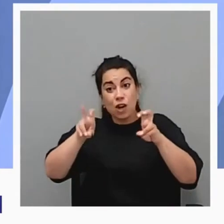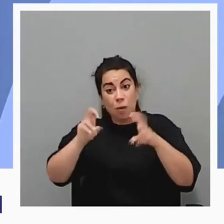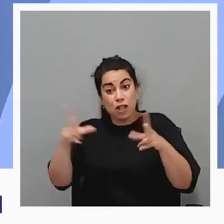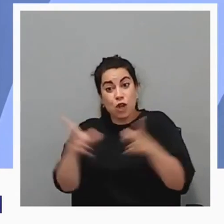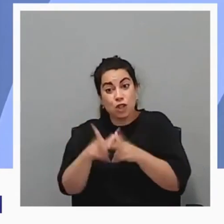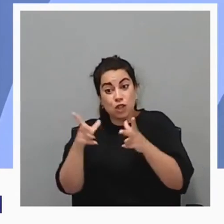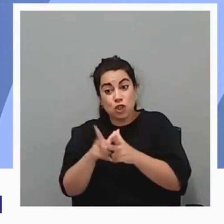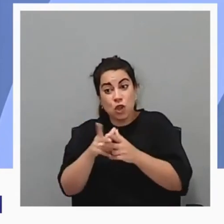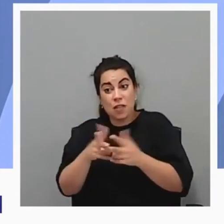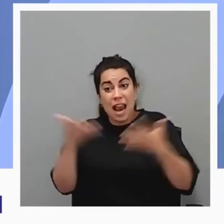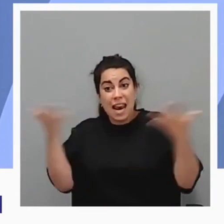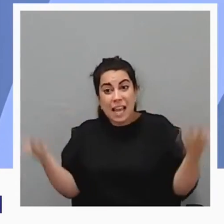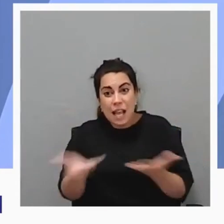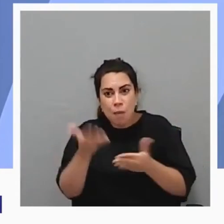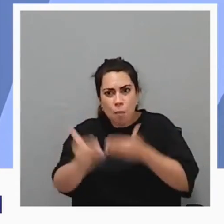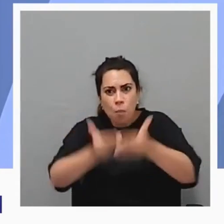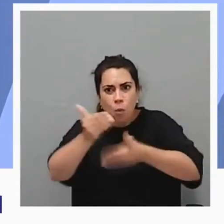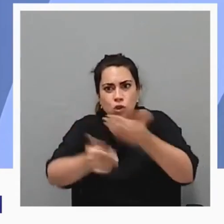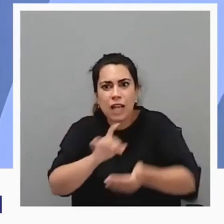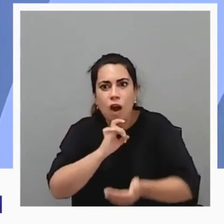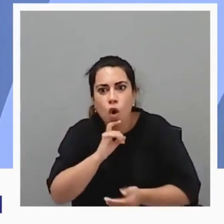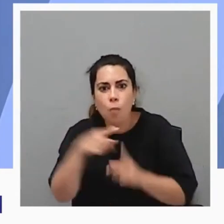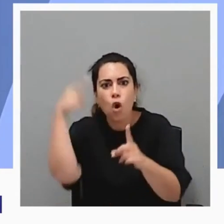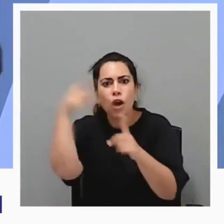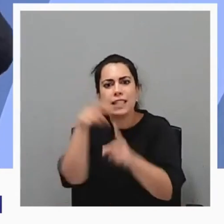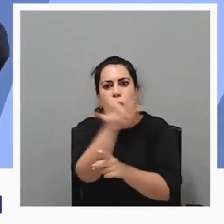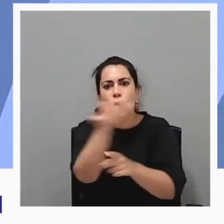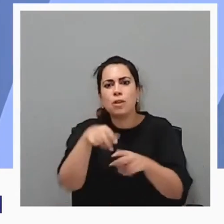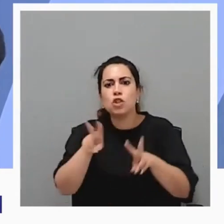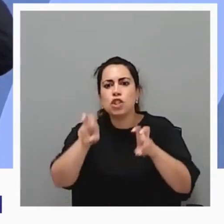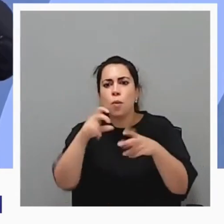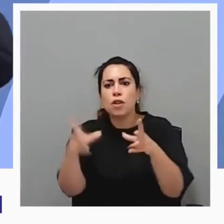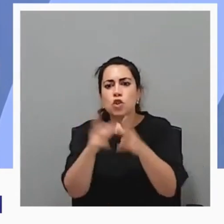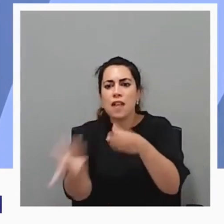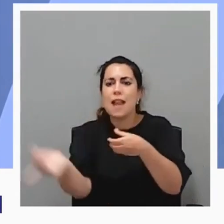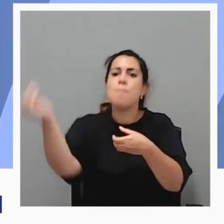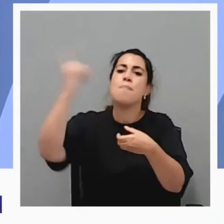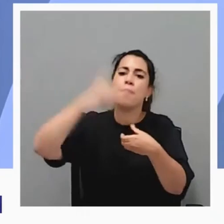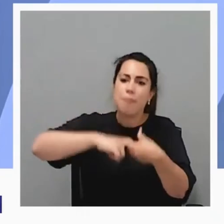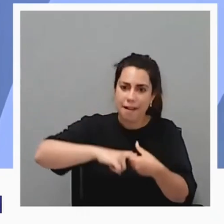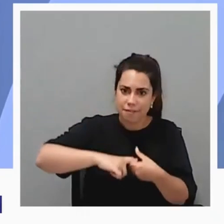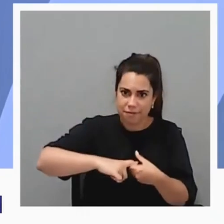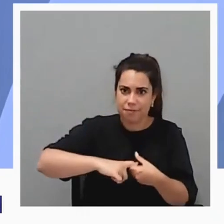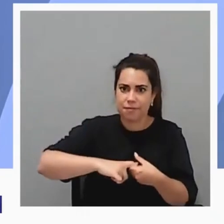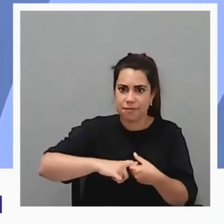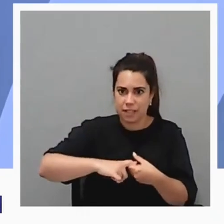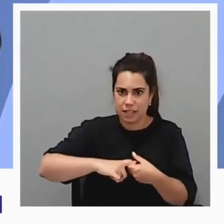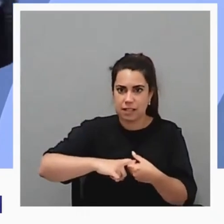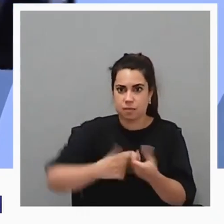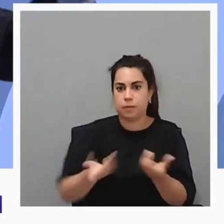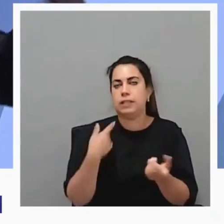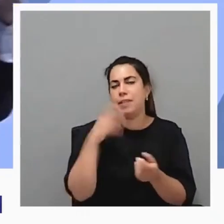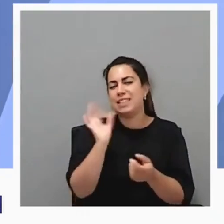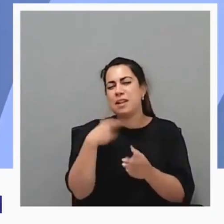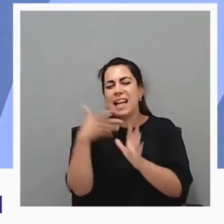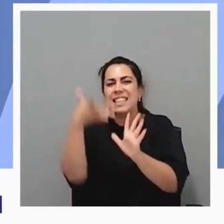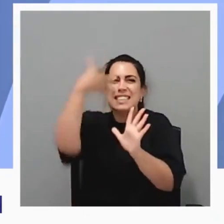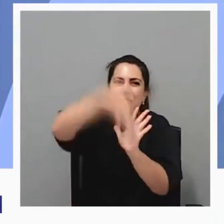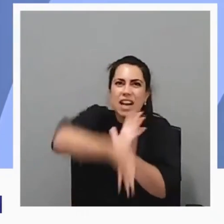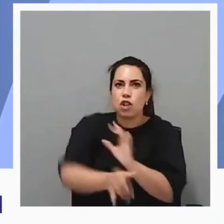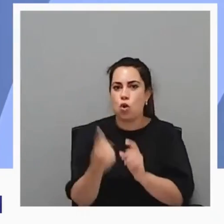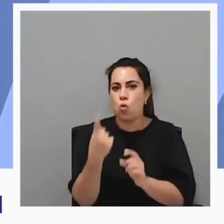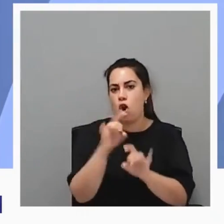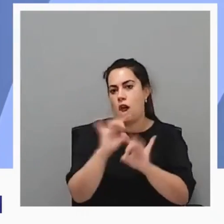colectivos innovadores? O sea, la innovación social, es verdad que antes he dicho que no hay una definición, por lo tanto podríamos estar en